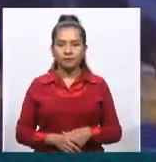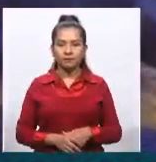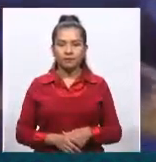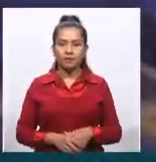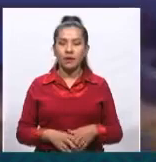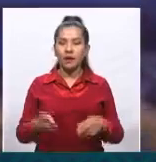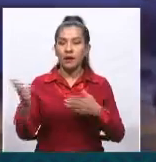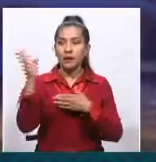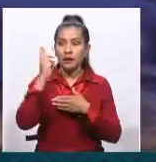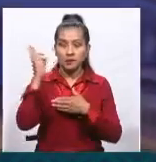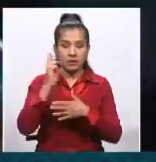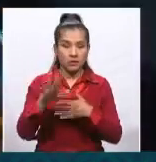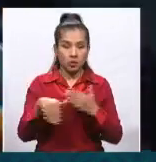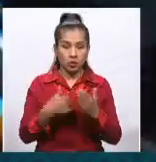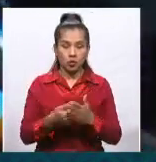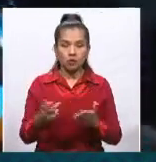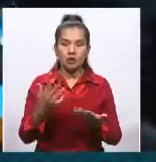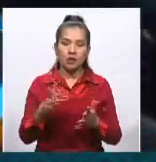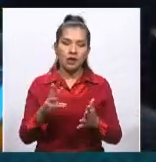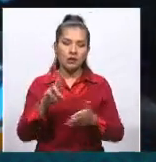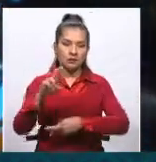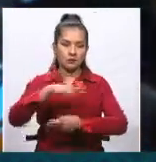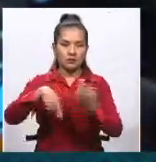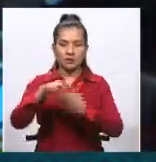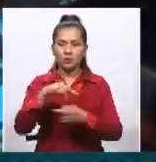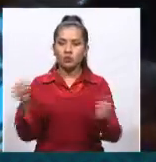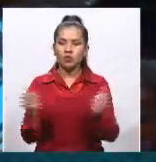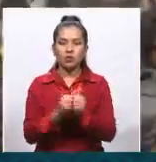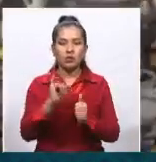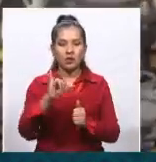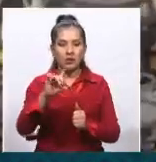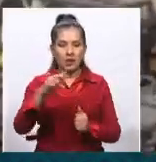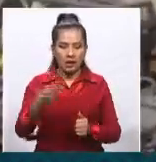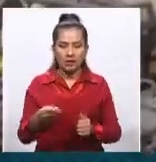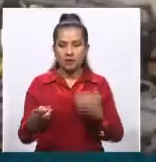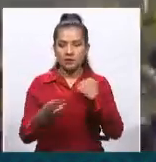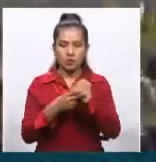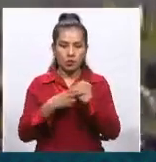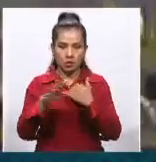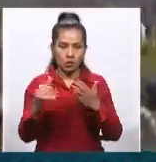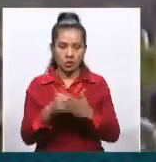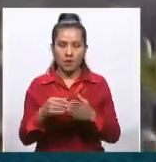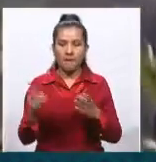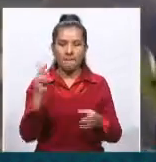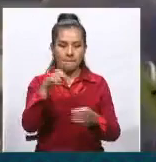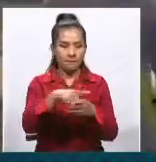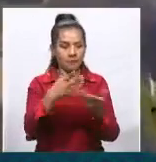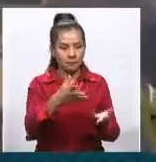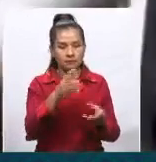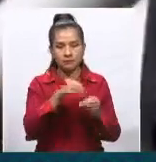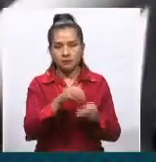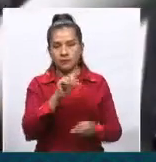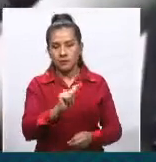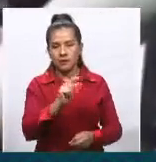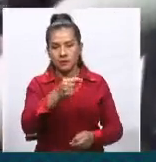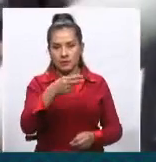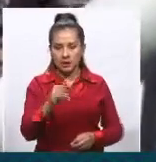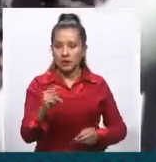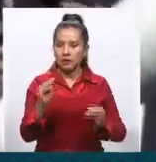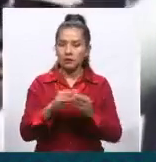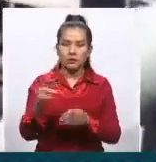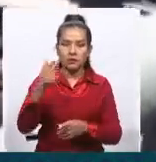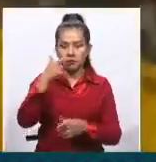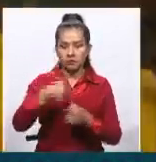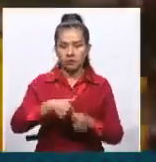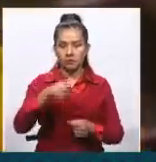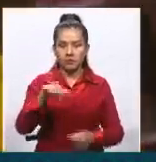La renta petrolera está directamente relacionada al IDH, regalías y participación del TGN, participación de YPFB con impuestos